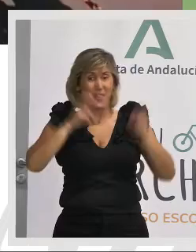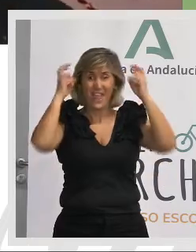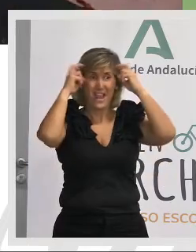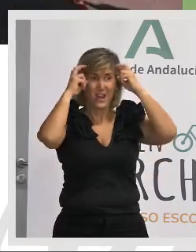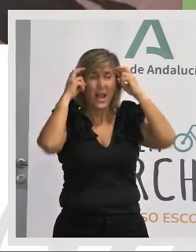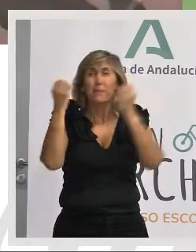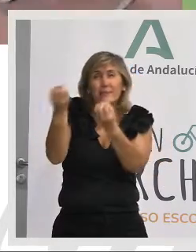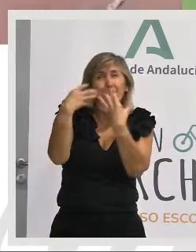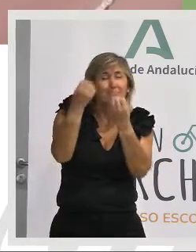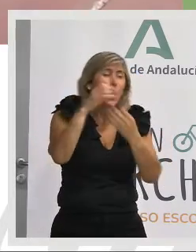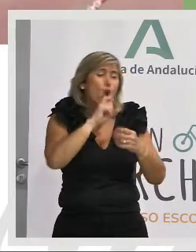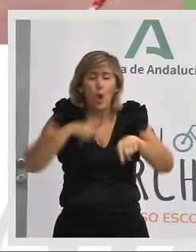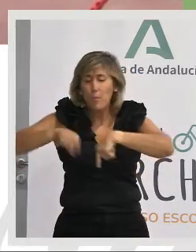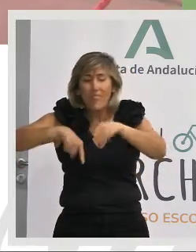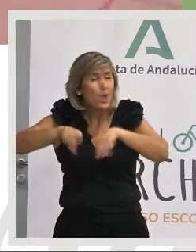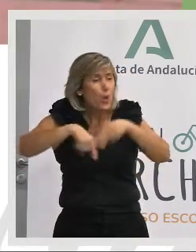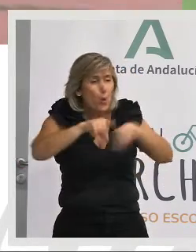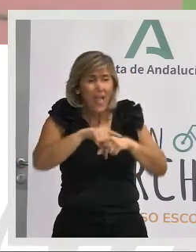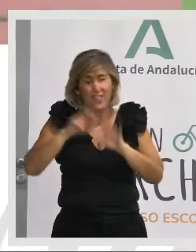la cuestión vial.